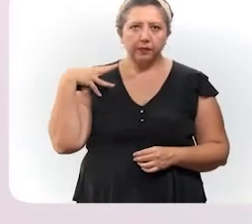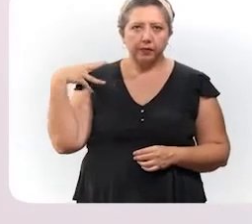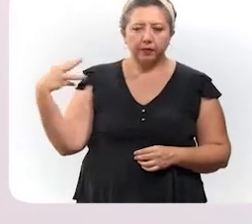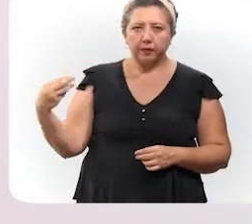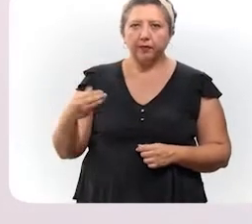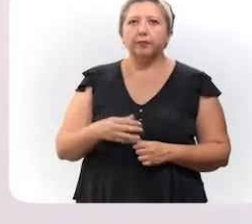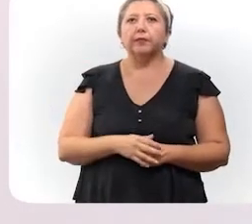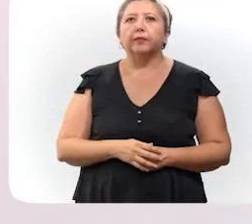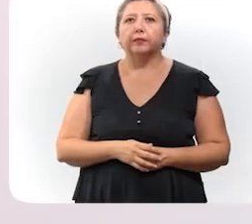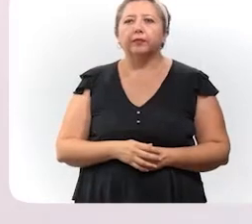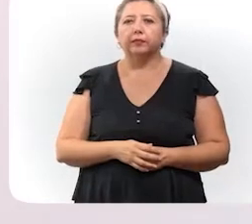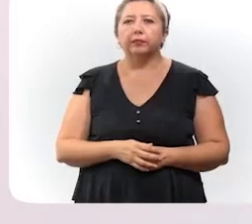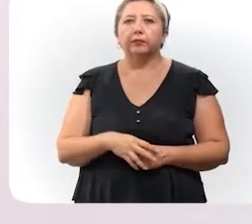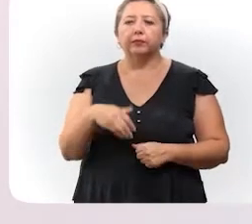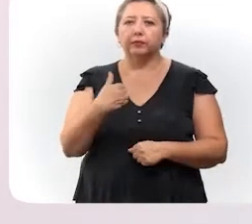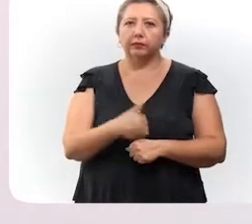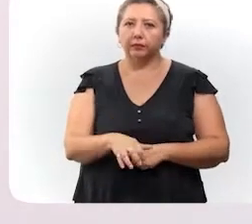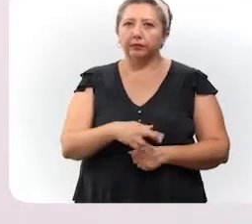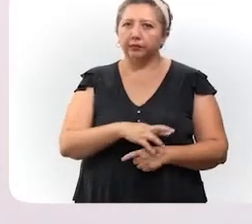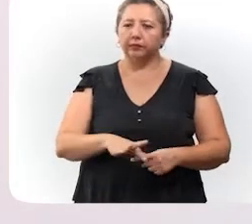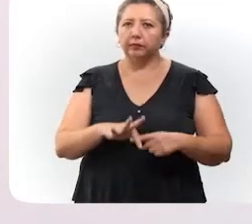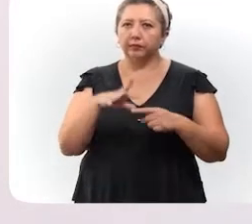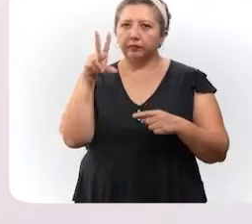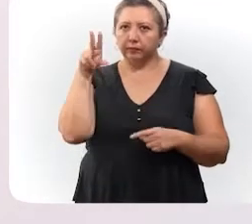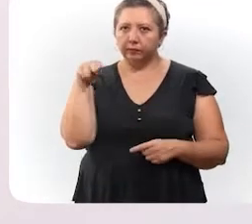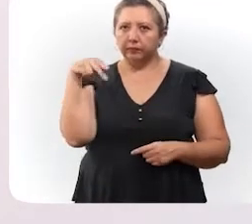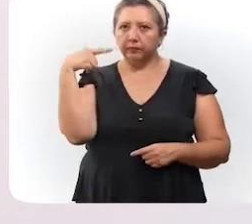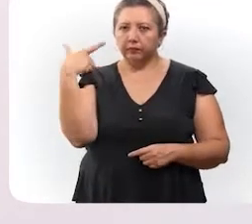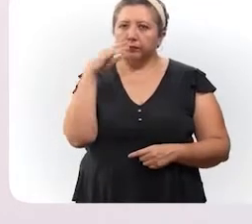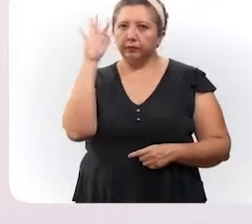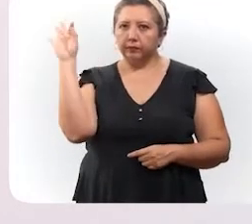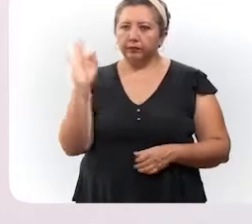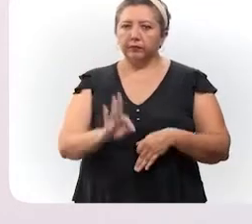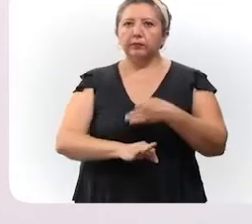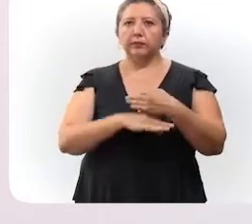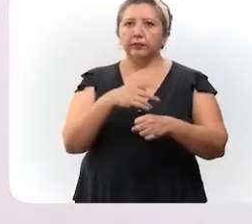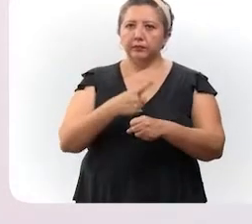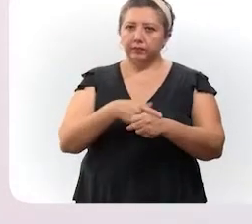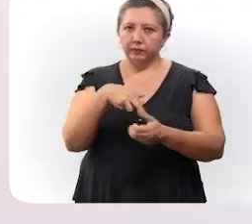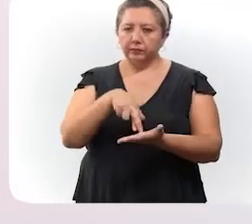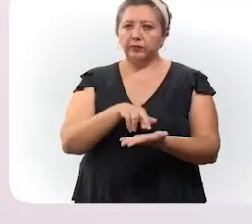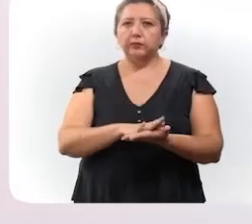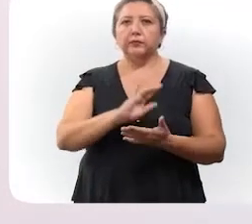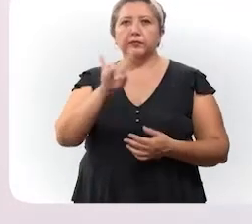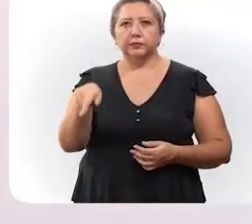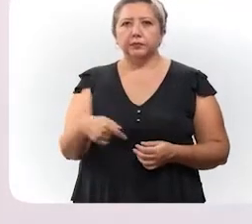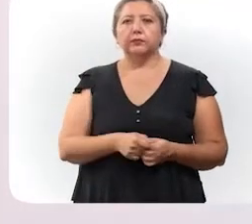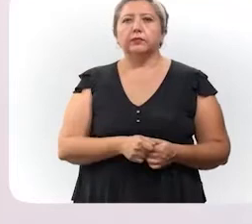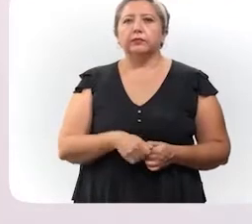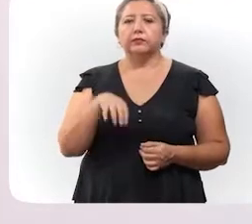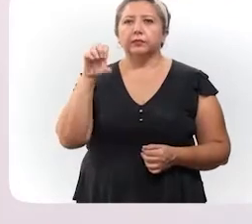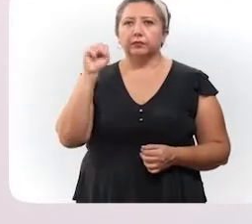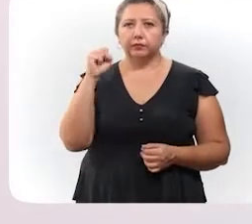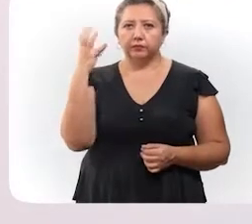síntomas ni pueden contagiar. Esta cifra representa el 87% del total de contagios registrados, que es